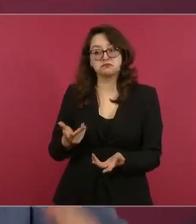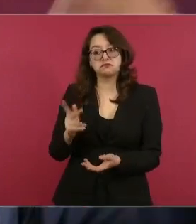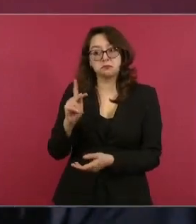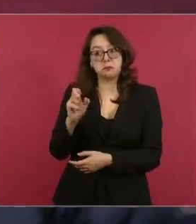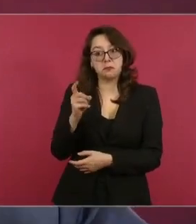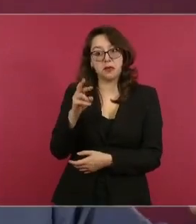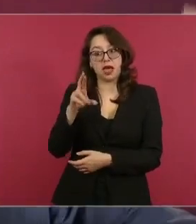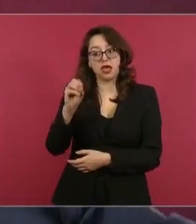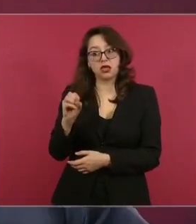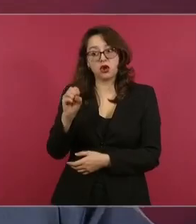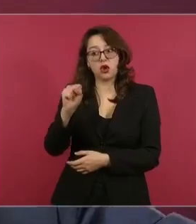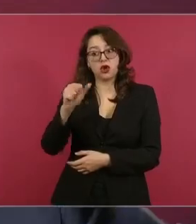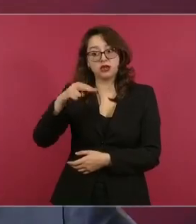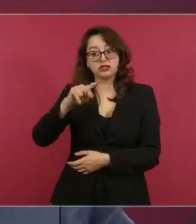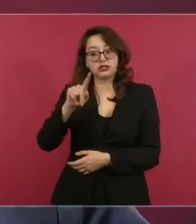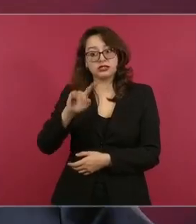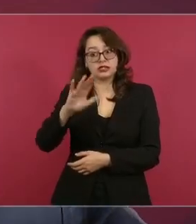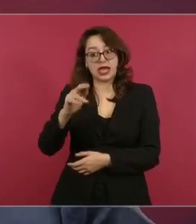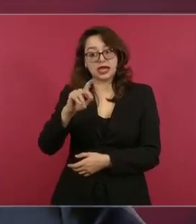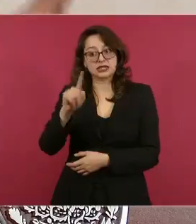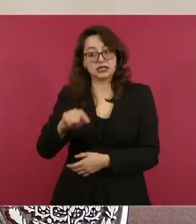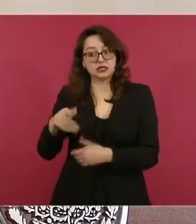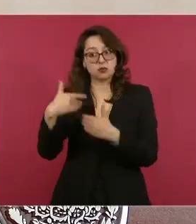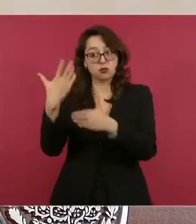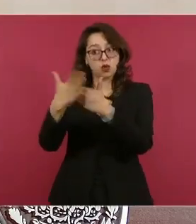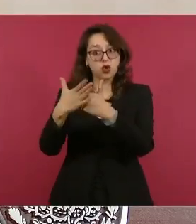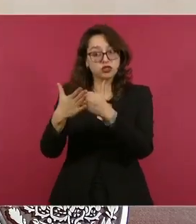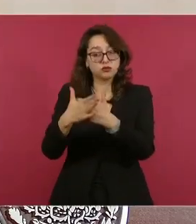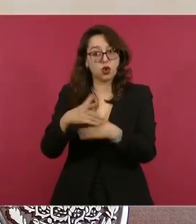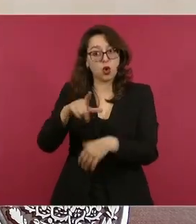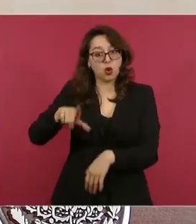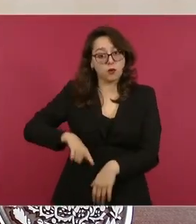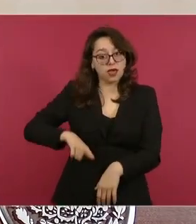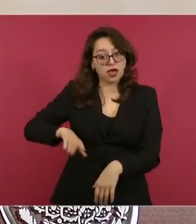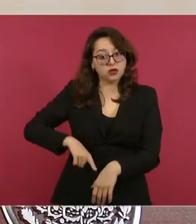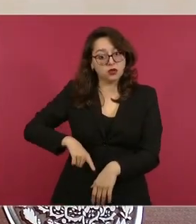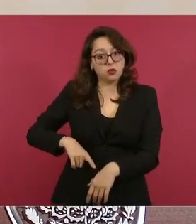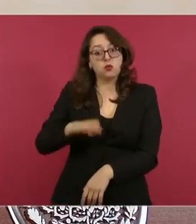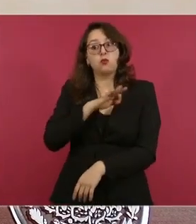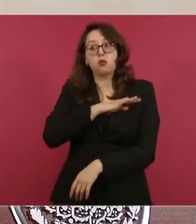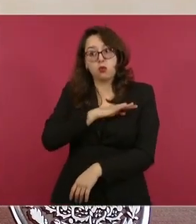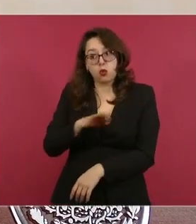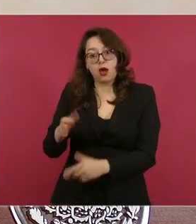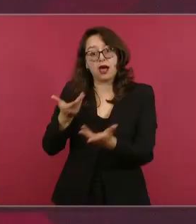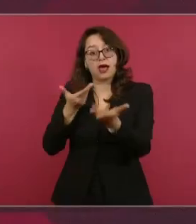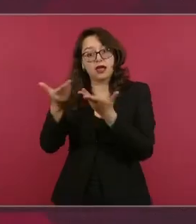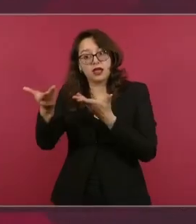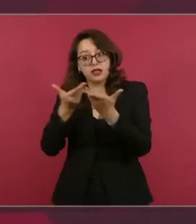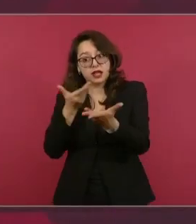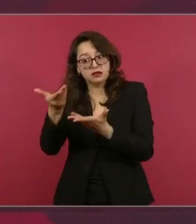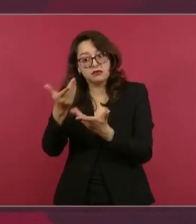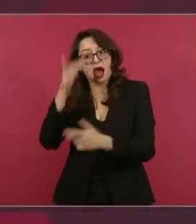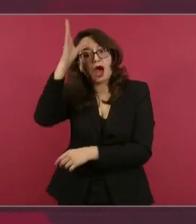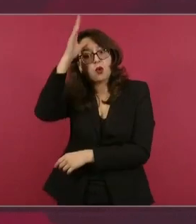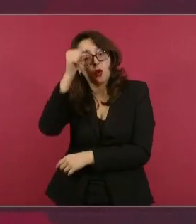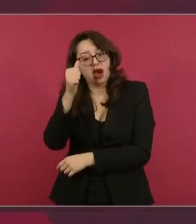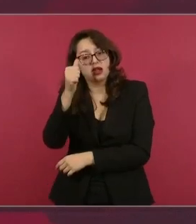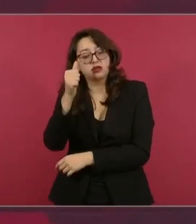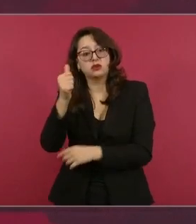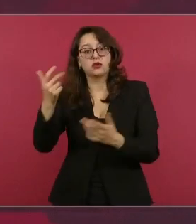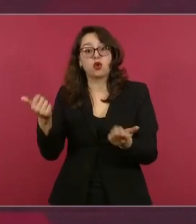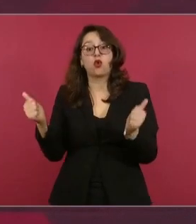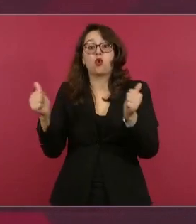y él podría encabezar este proceso ordenado,